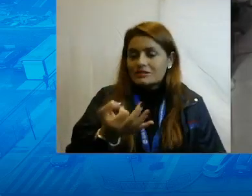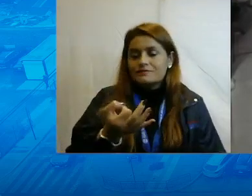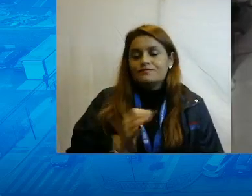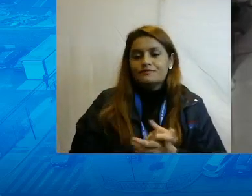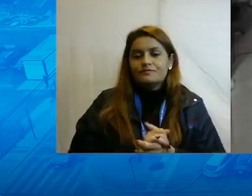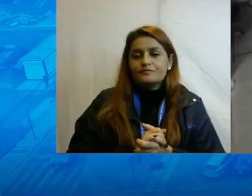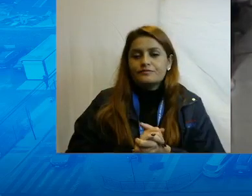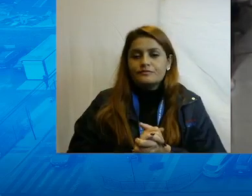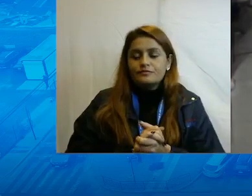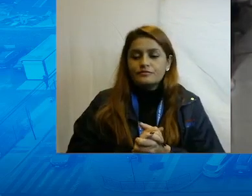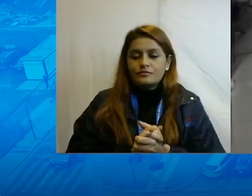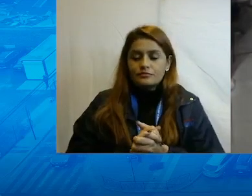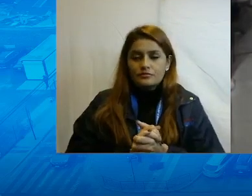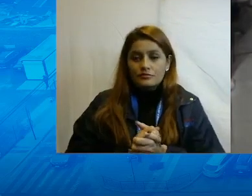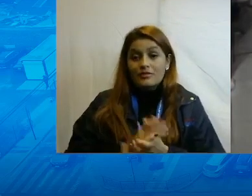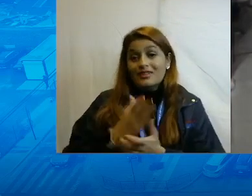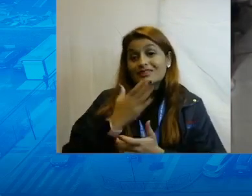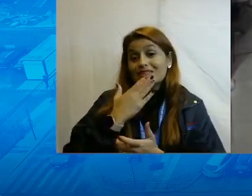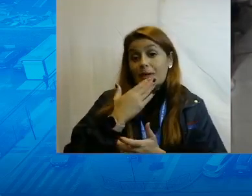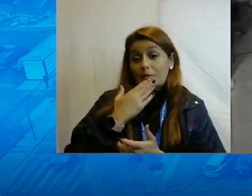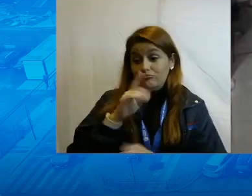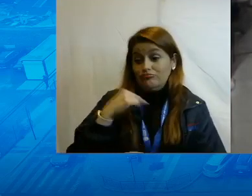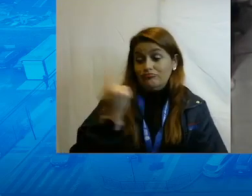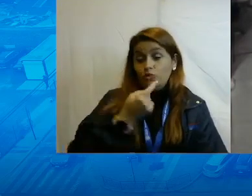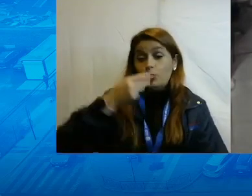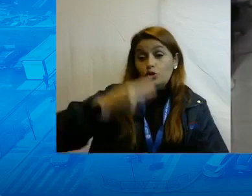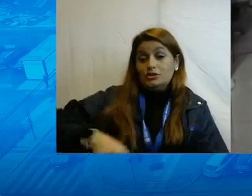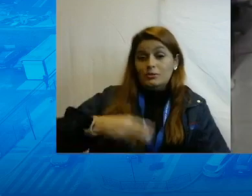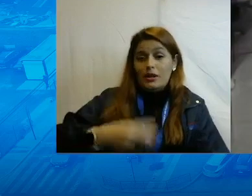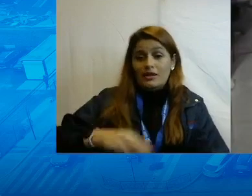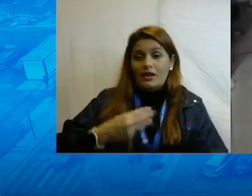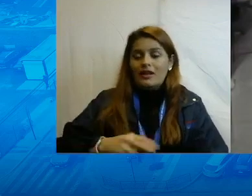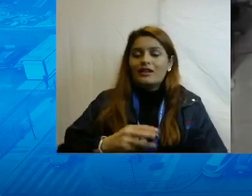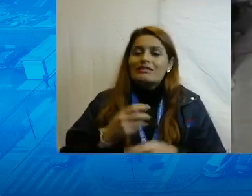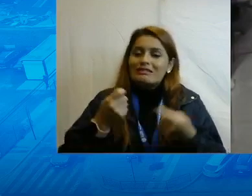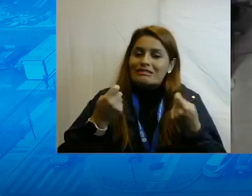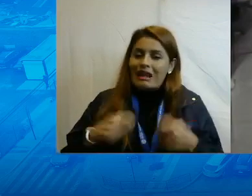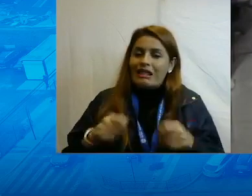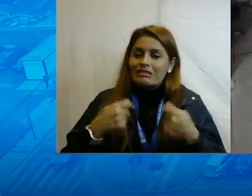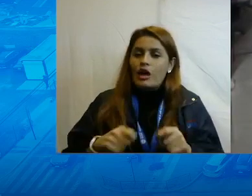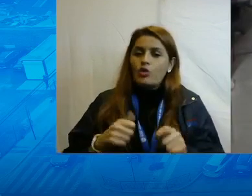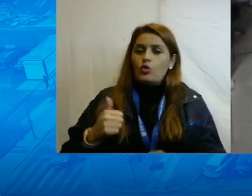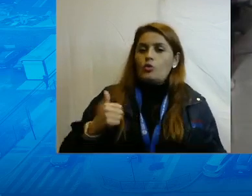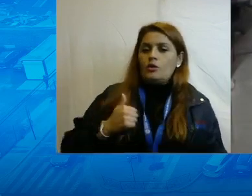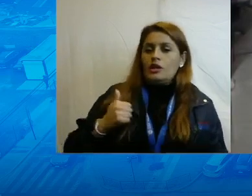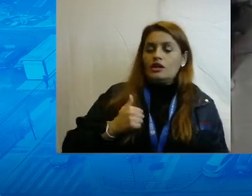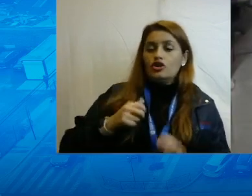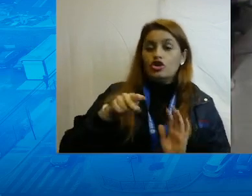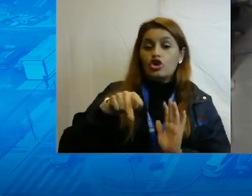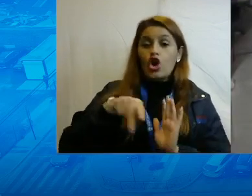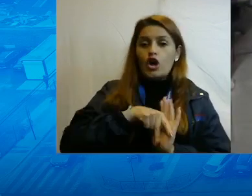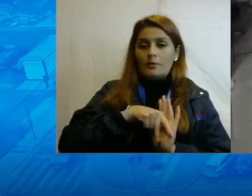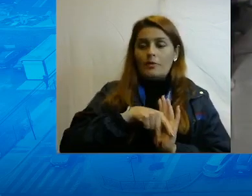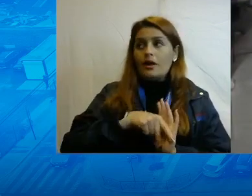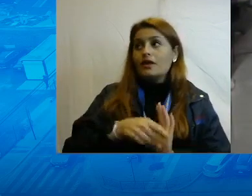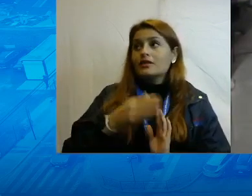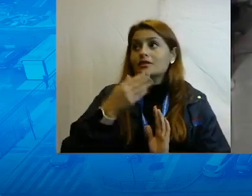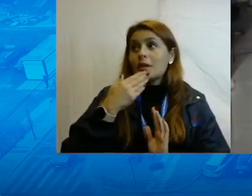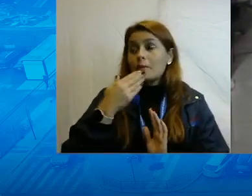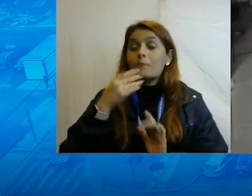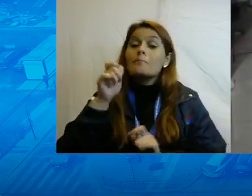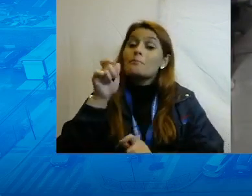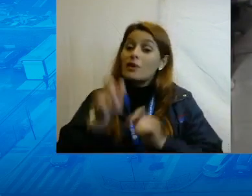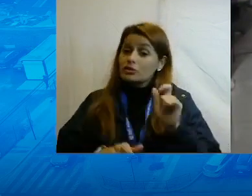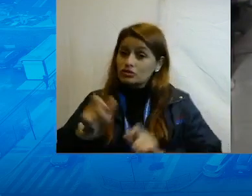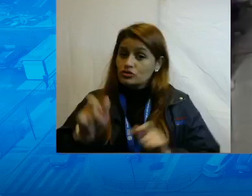etcétera. Pero así como, como municipio tratamos de cumplir con la normativa que hoy día nos rige, también la comunidad